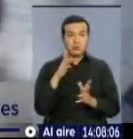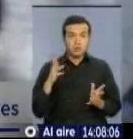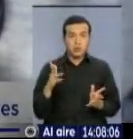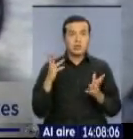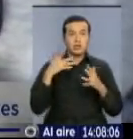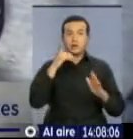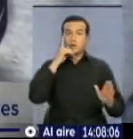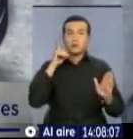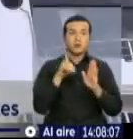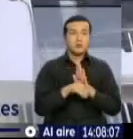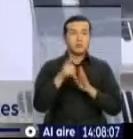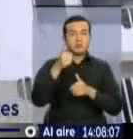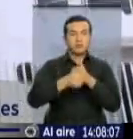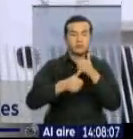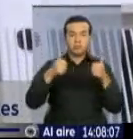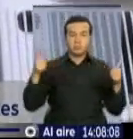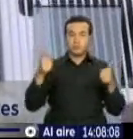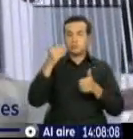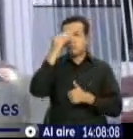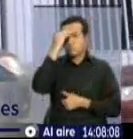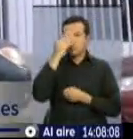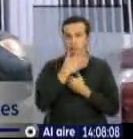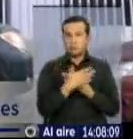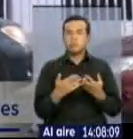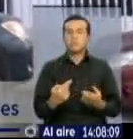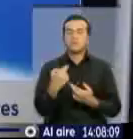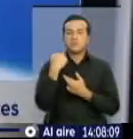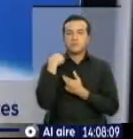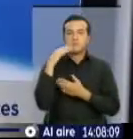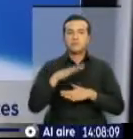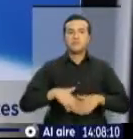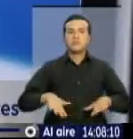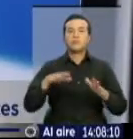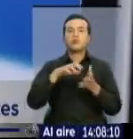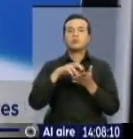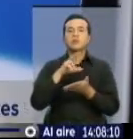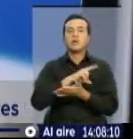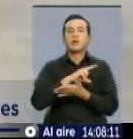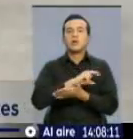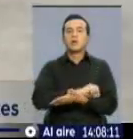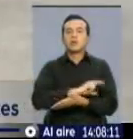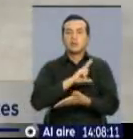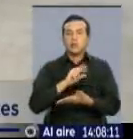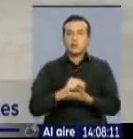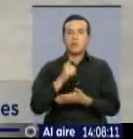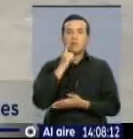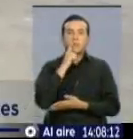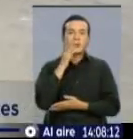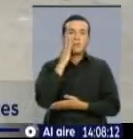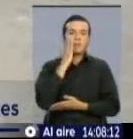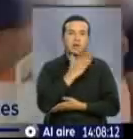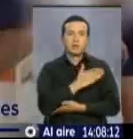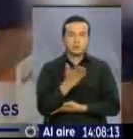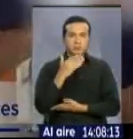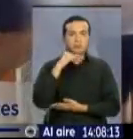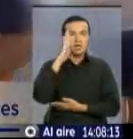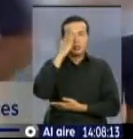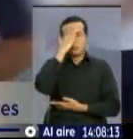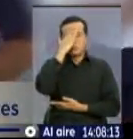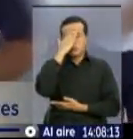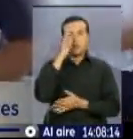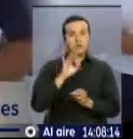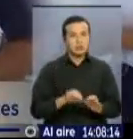fueron denunciados ante las autoridades de educación competentes en la provincia de Napo. Los padres y madres de familia cada vez están más conscientes